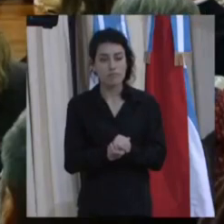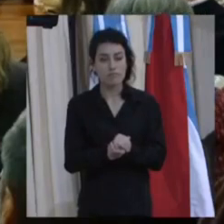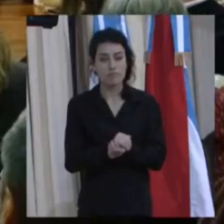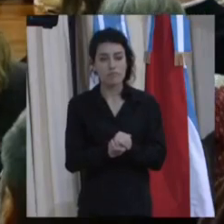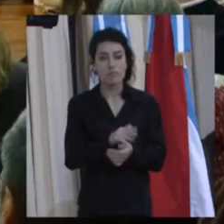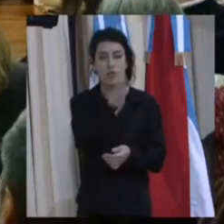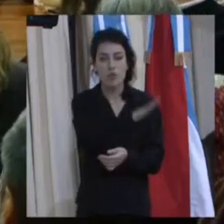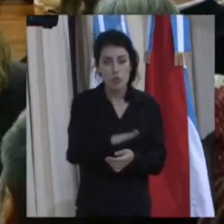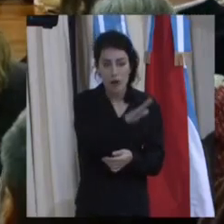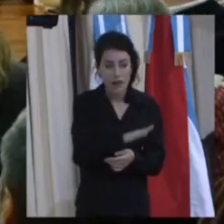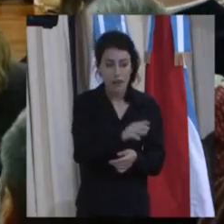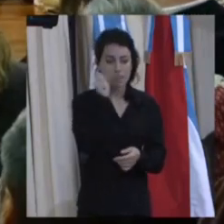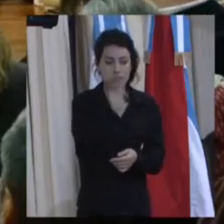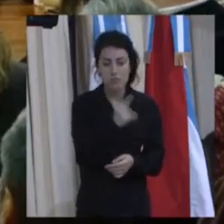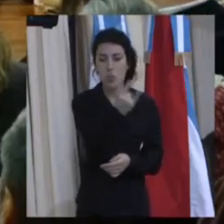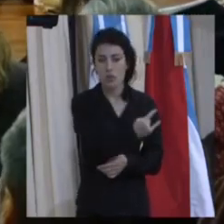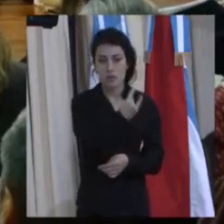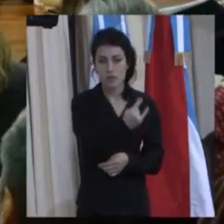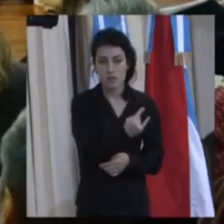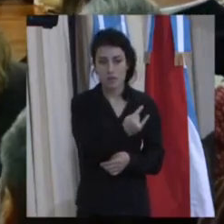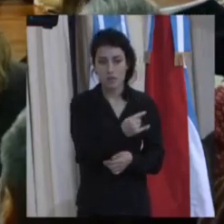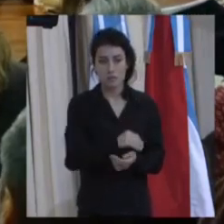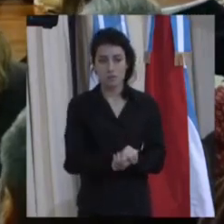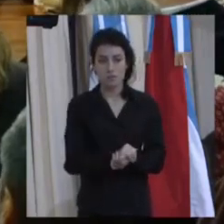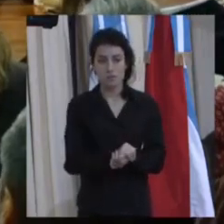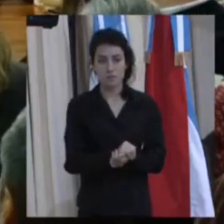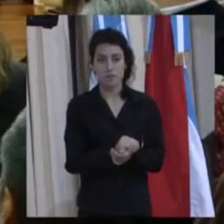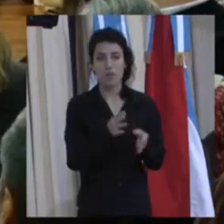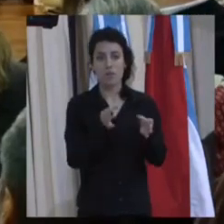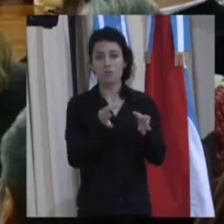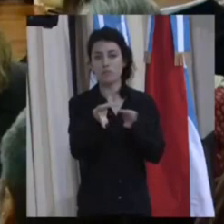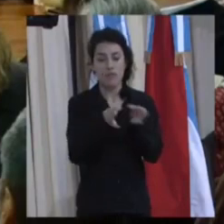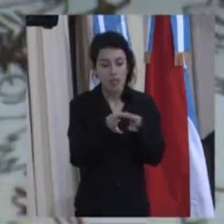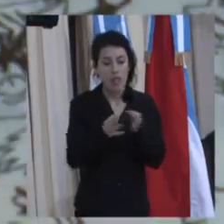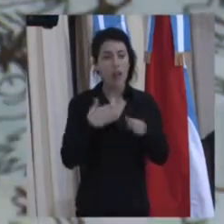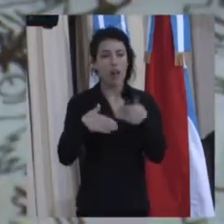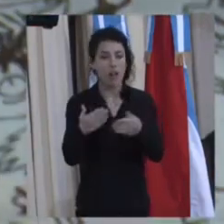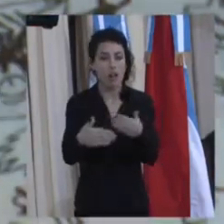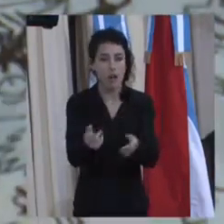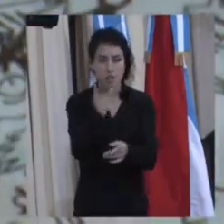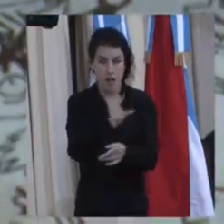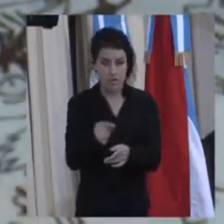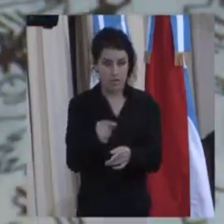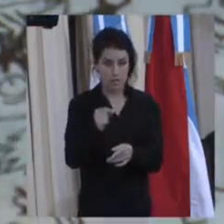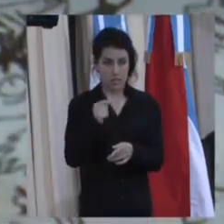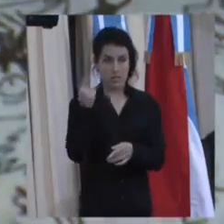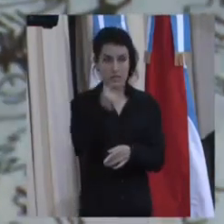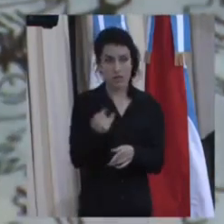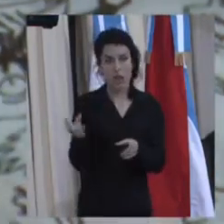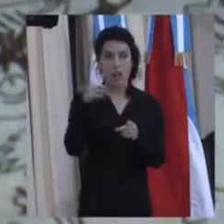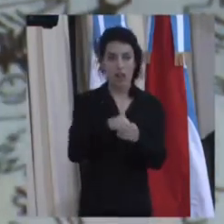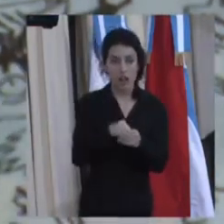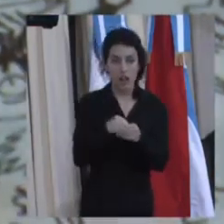el lugar de las universidades en las estrategias de desarrollo de los países. En este sentido,